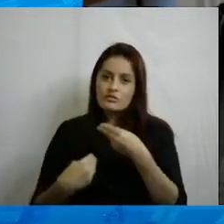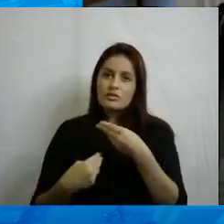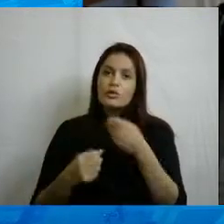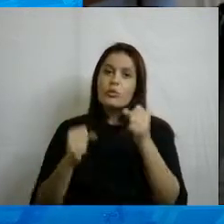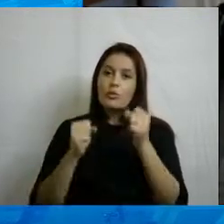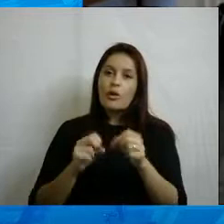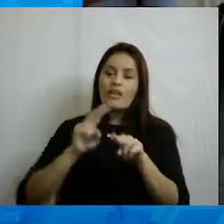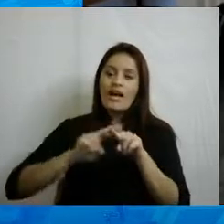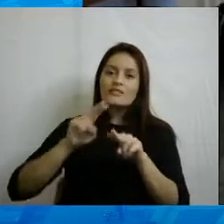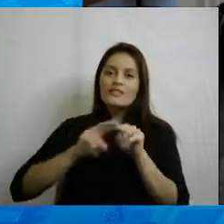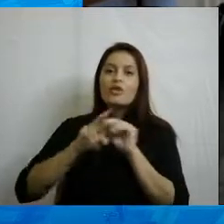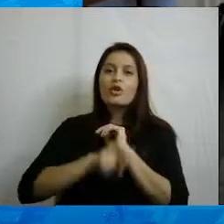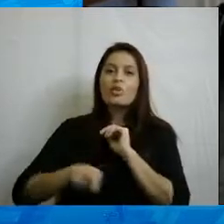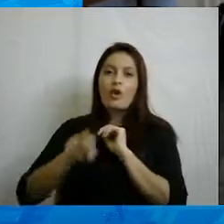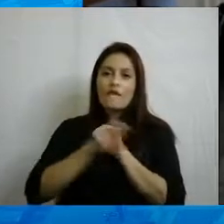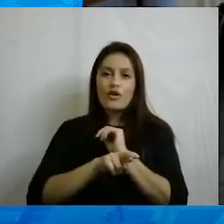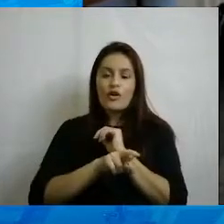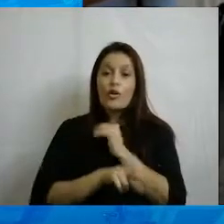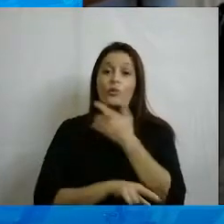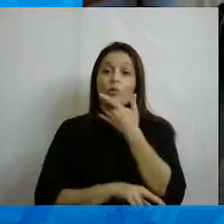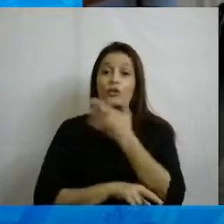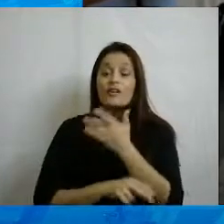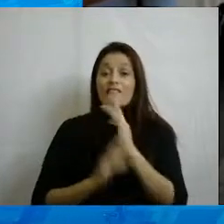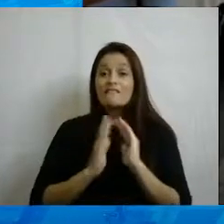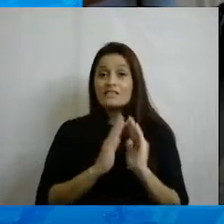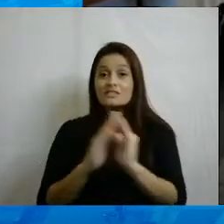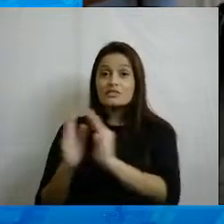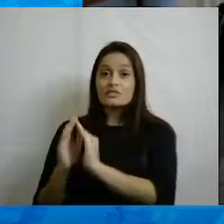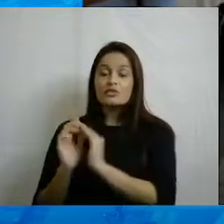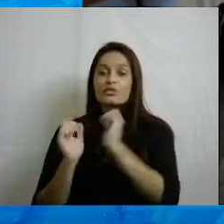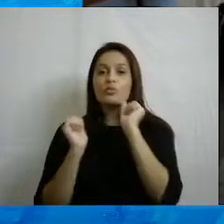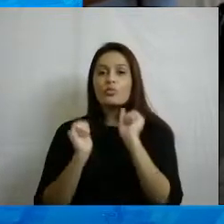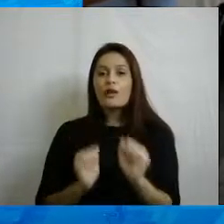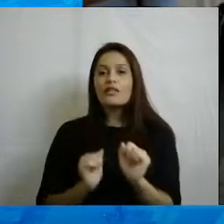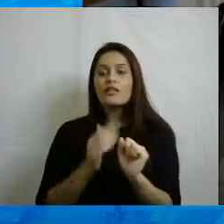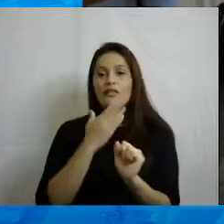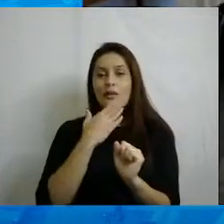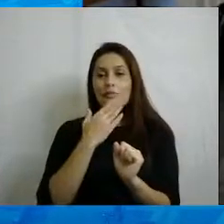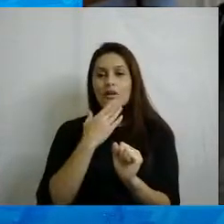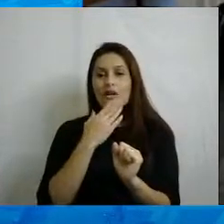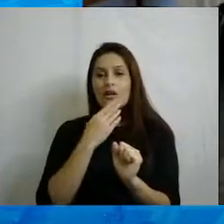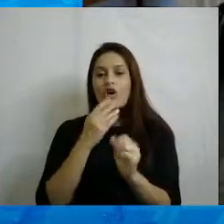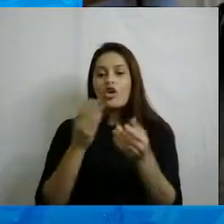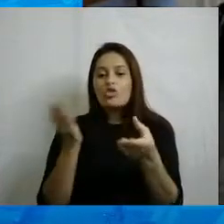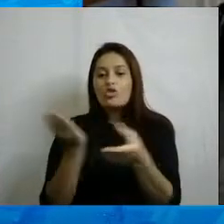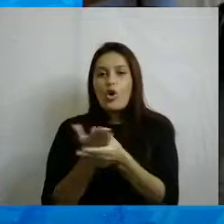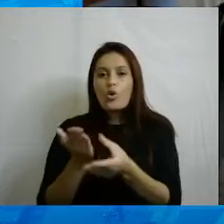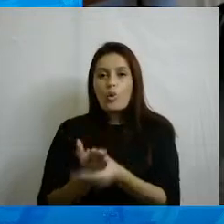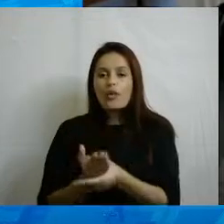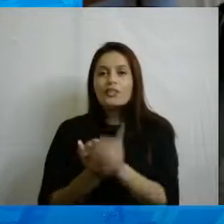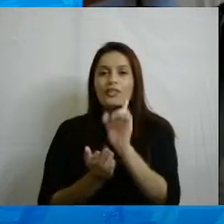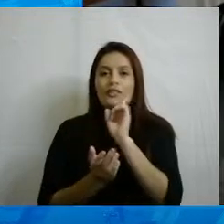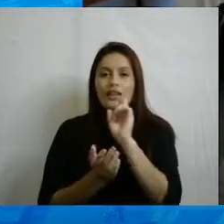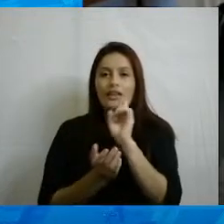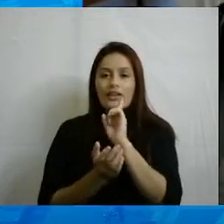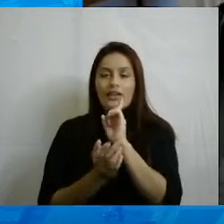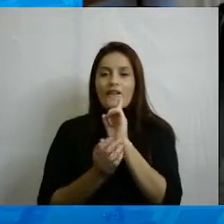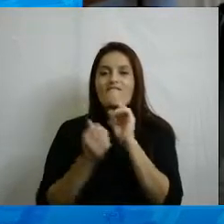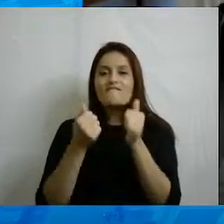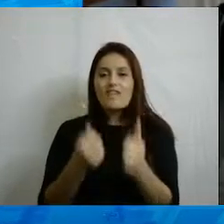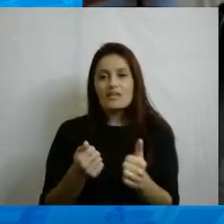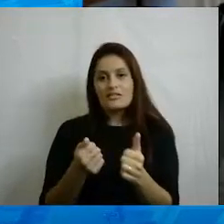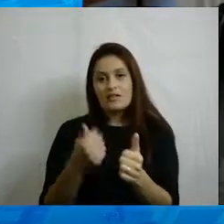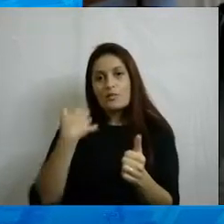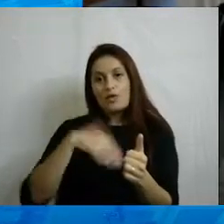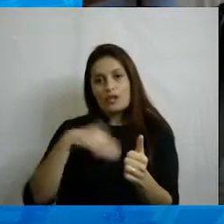de nuevo, porque para que puedan mis vecinos también, ellos, como le digo, tener la documentación que corresponde y la puedan tener al día. Esa